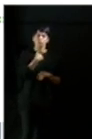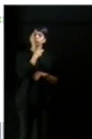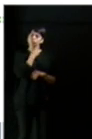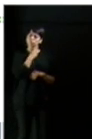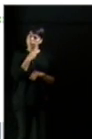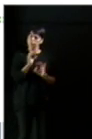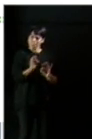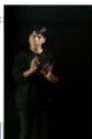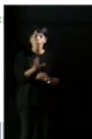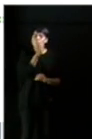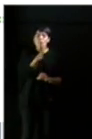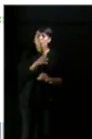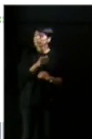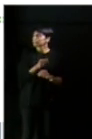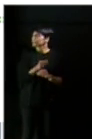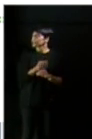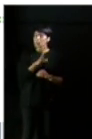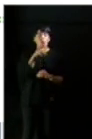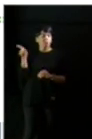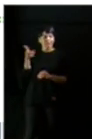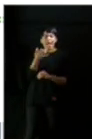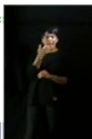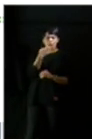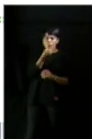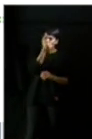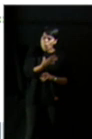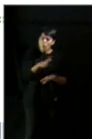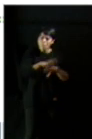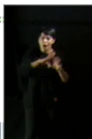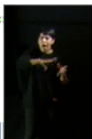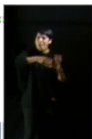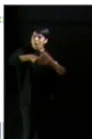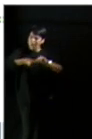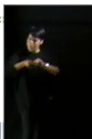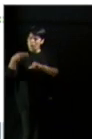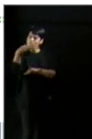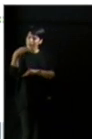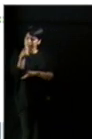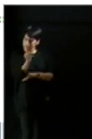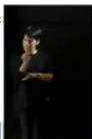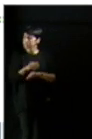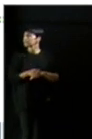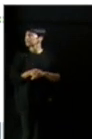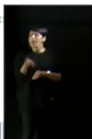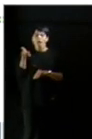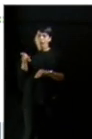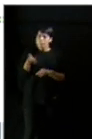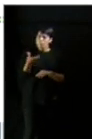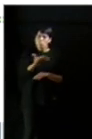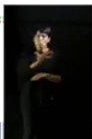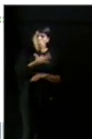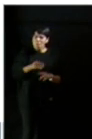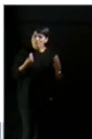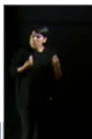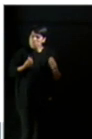porque es un buen ejemplo de adaptación en cuanto a bacterias porque es capaz de sobrevivir en cualquier medio le da igual una cosa que